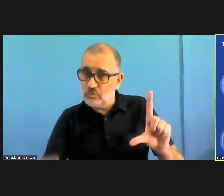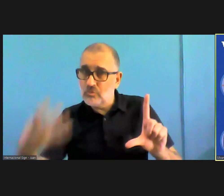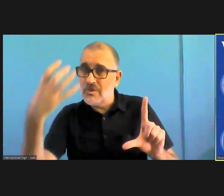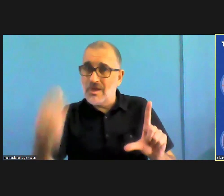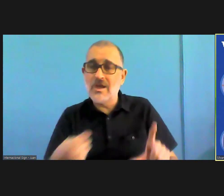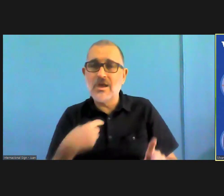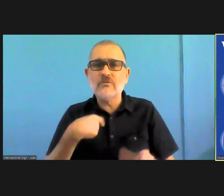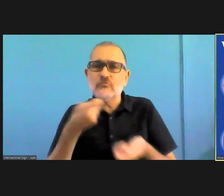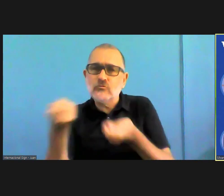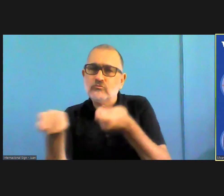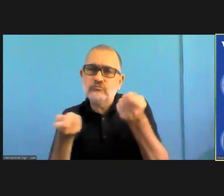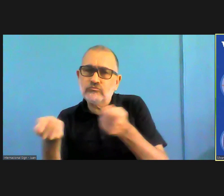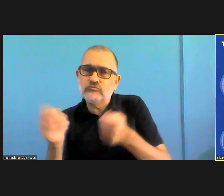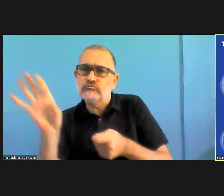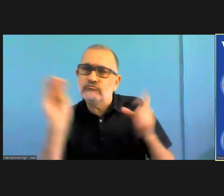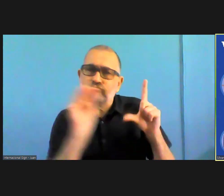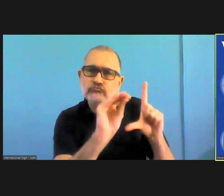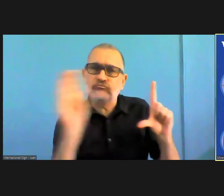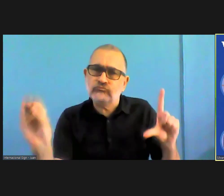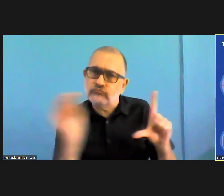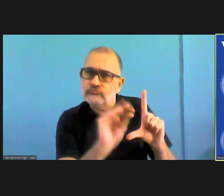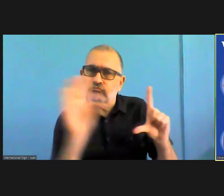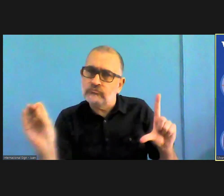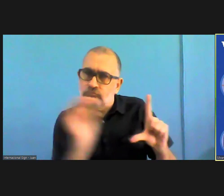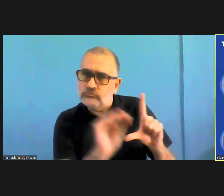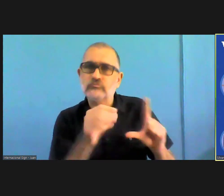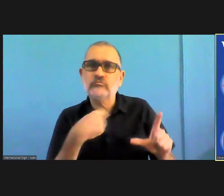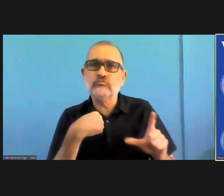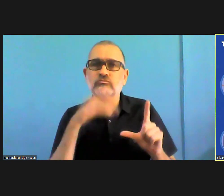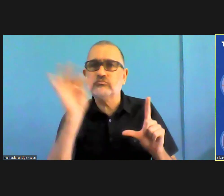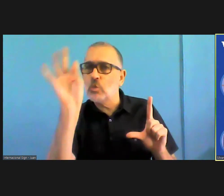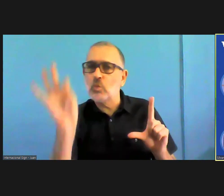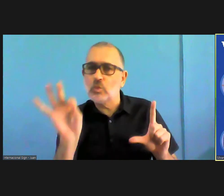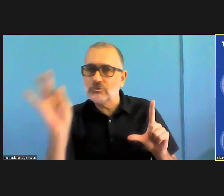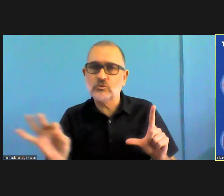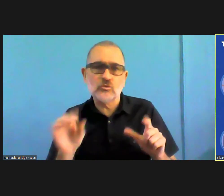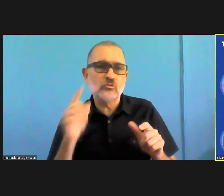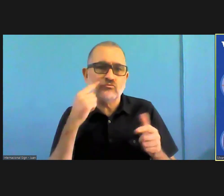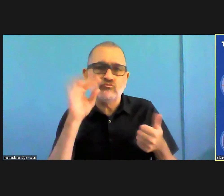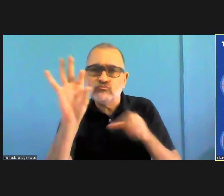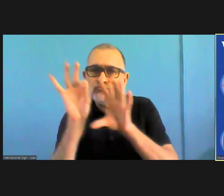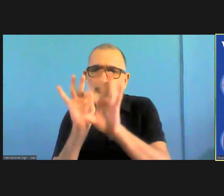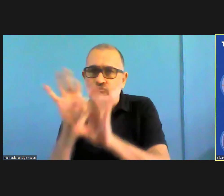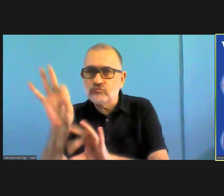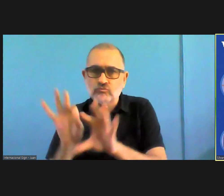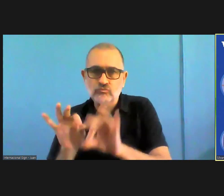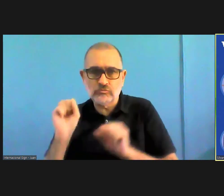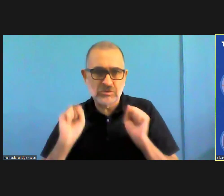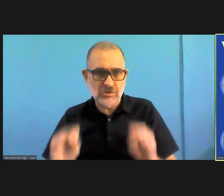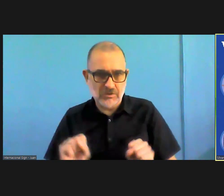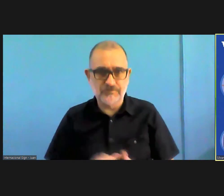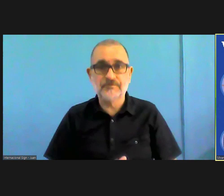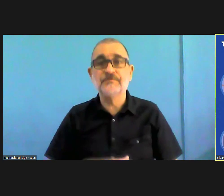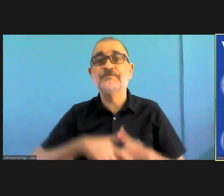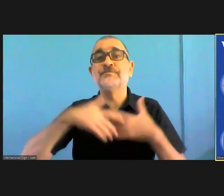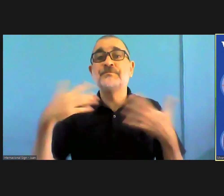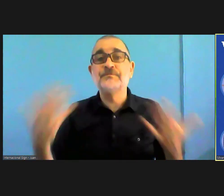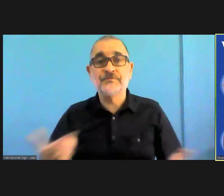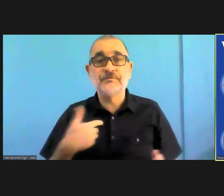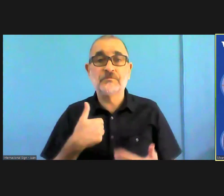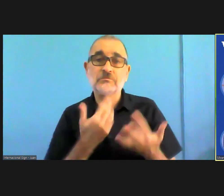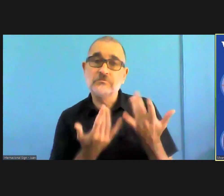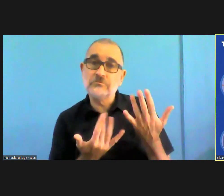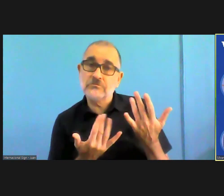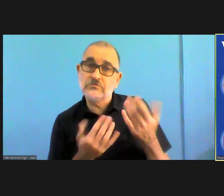Mientras espero que lleguen las preguntas y los comentarios. Algunos ya han mandado preguntas, cosa